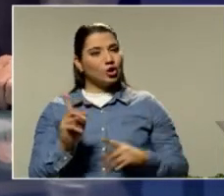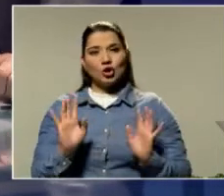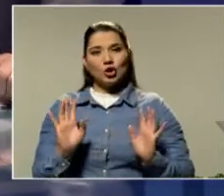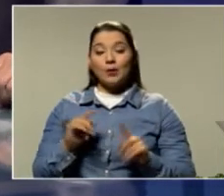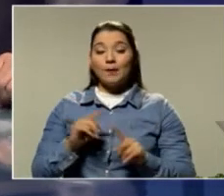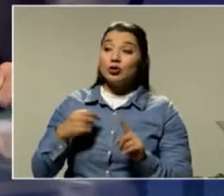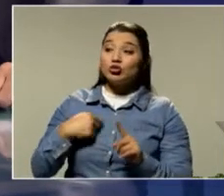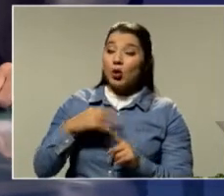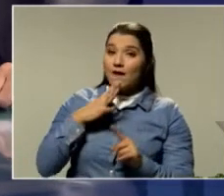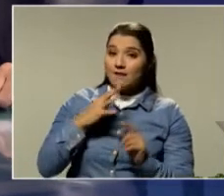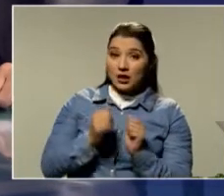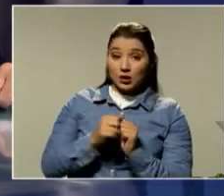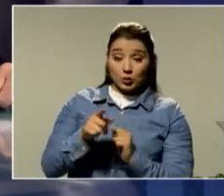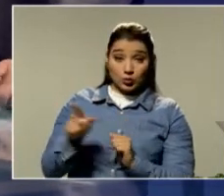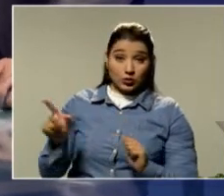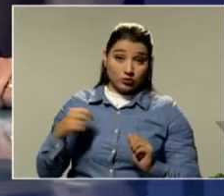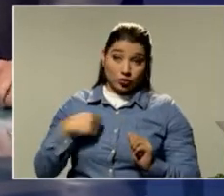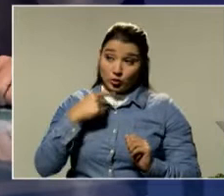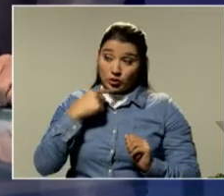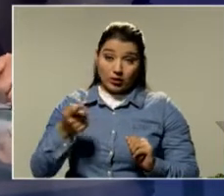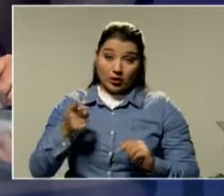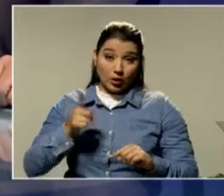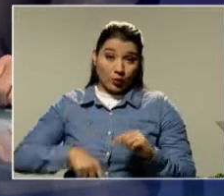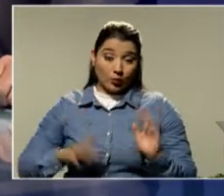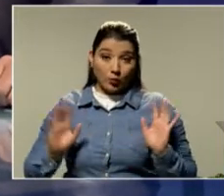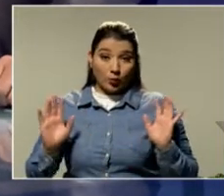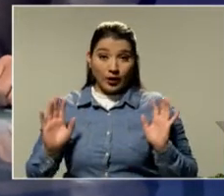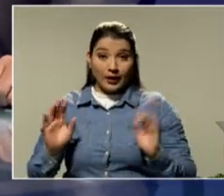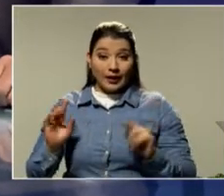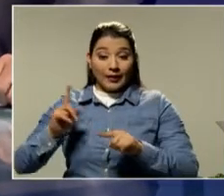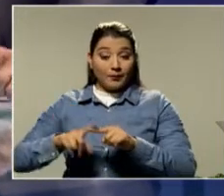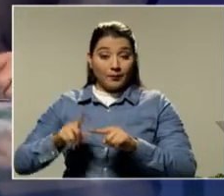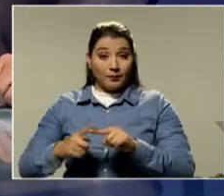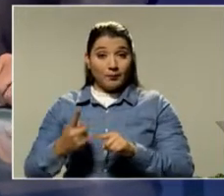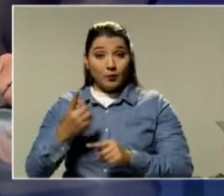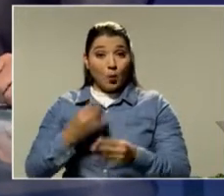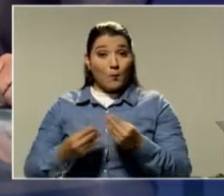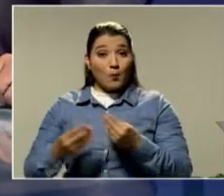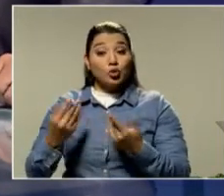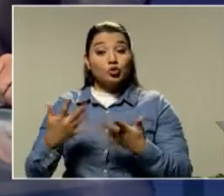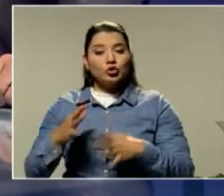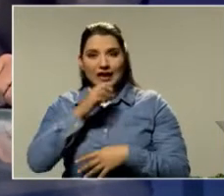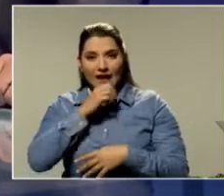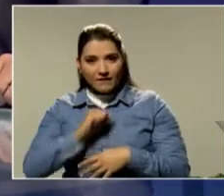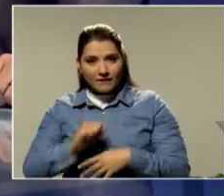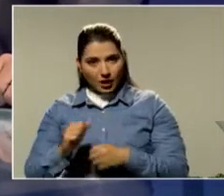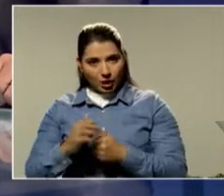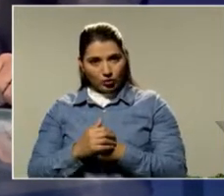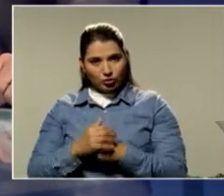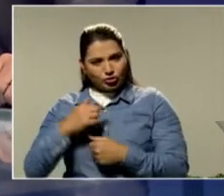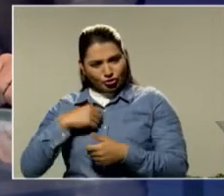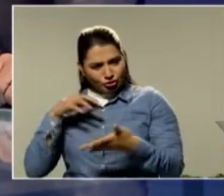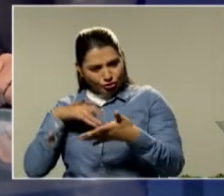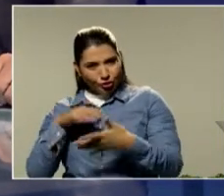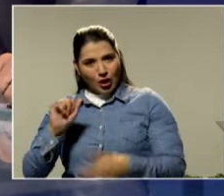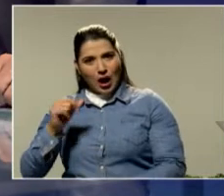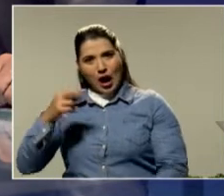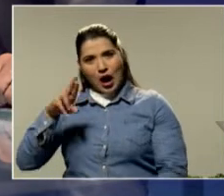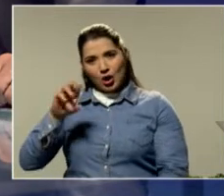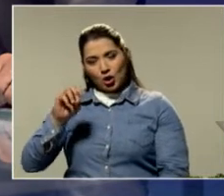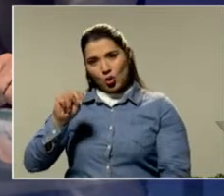dije que no era posible que estuvieran dependiendo de un producto que ya era viejo cuando yo estudiaba agronomía, ¿verdad? Uh-huh. Que tenían que